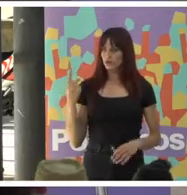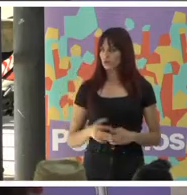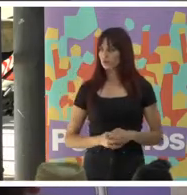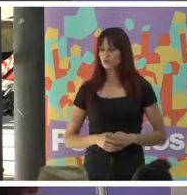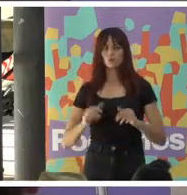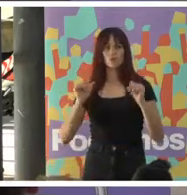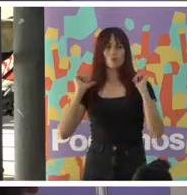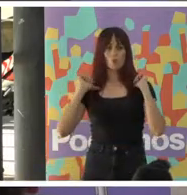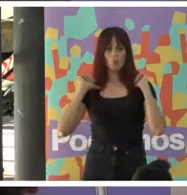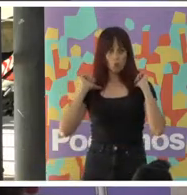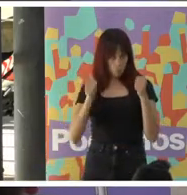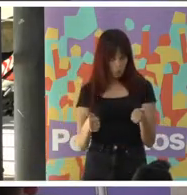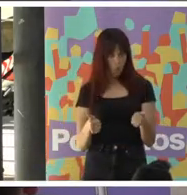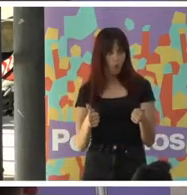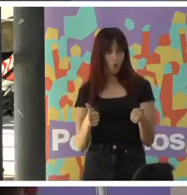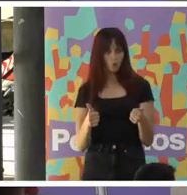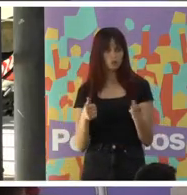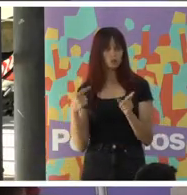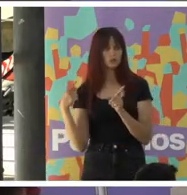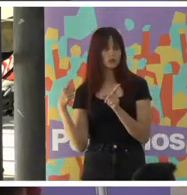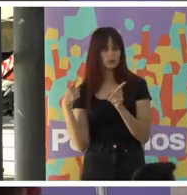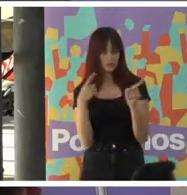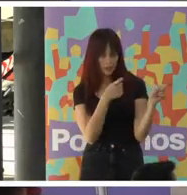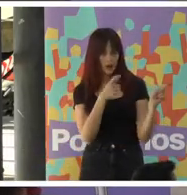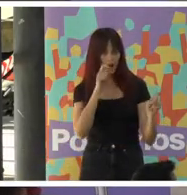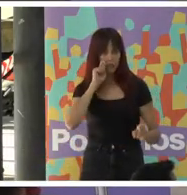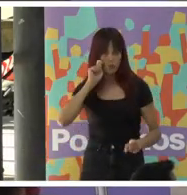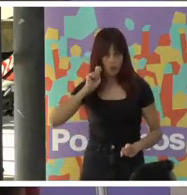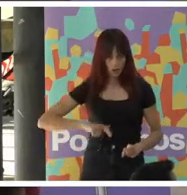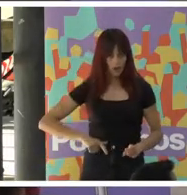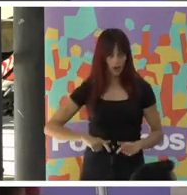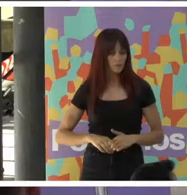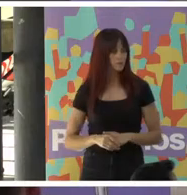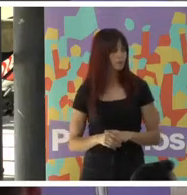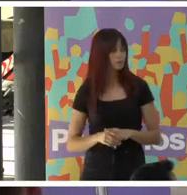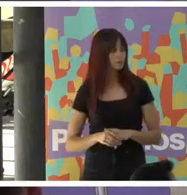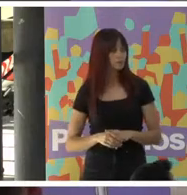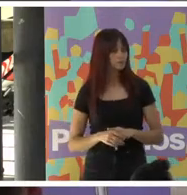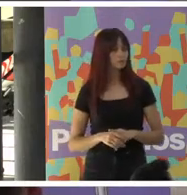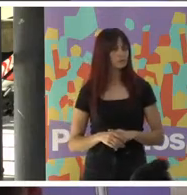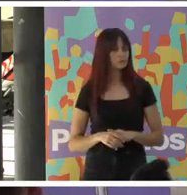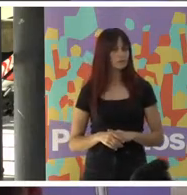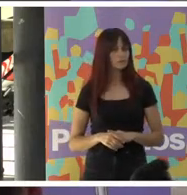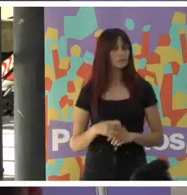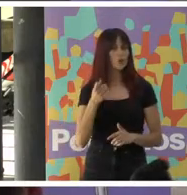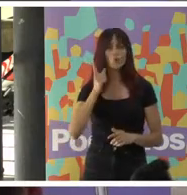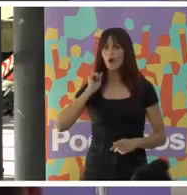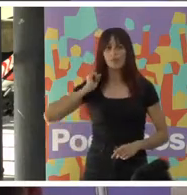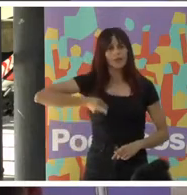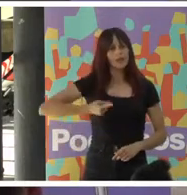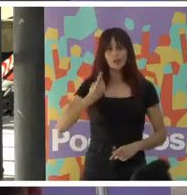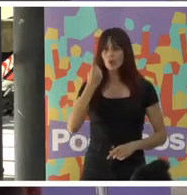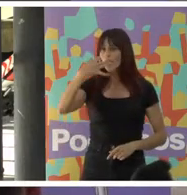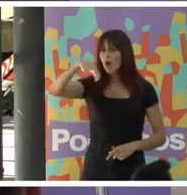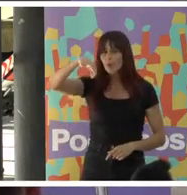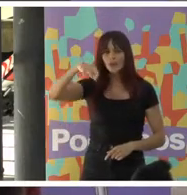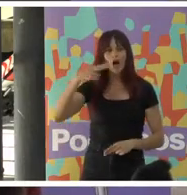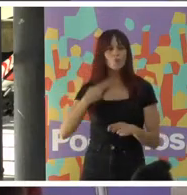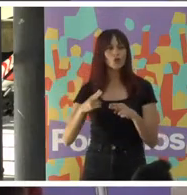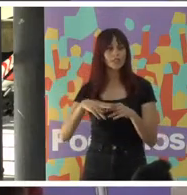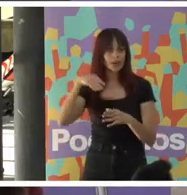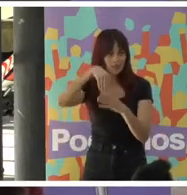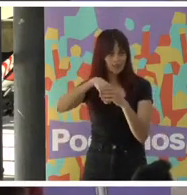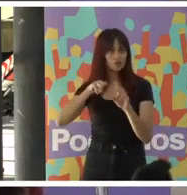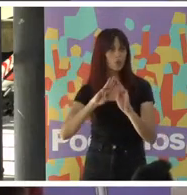cuando comenzó la guerra de Ucrania, solo hubo una dirigente política en el